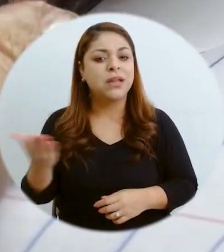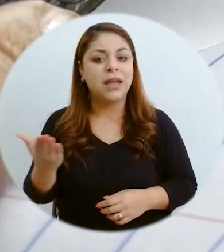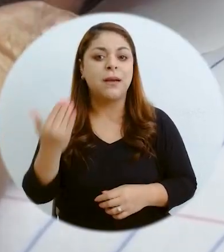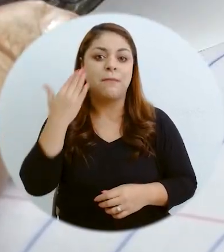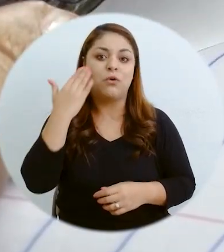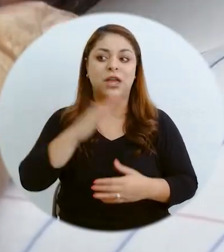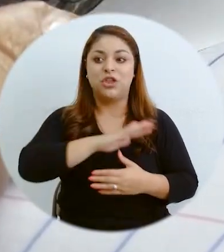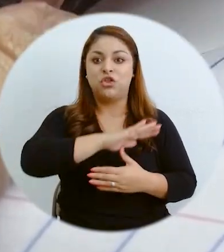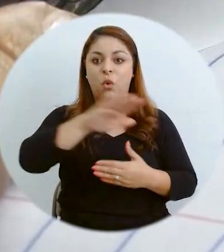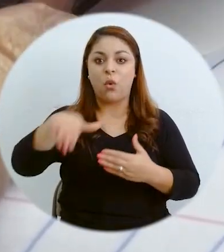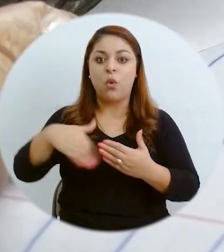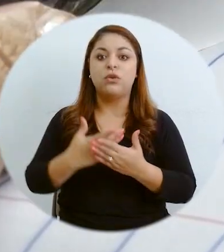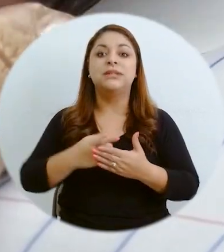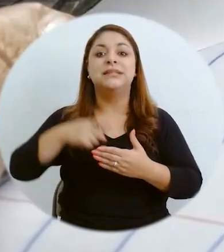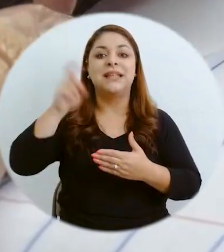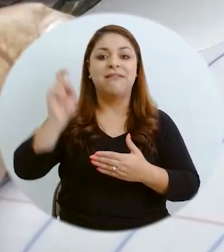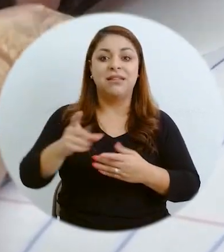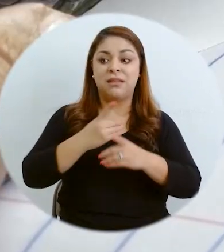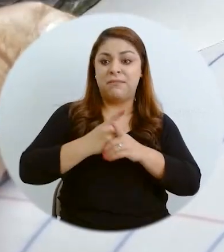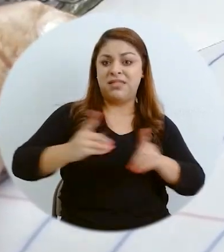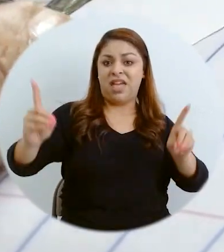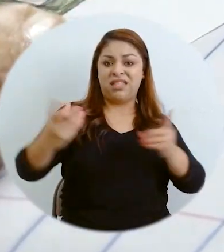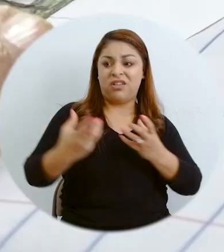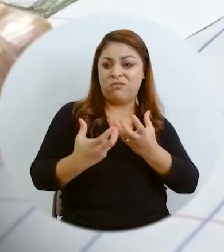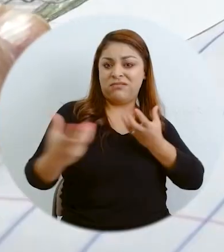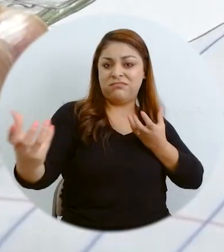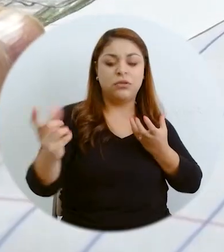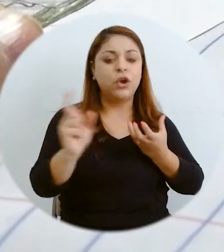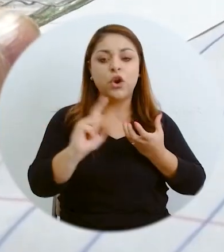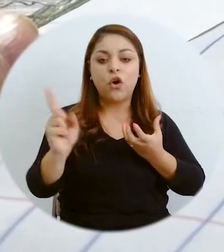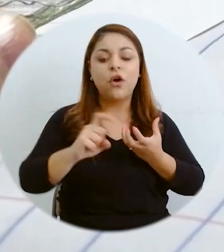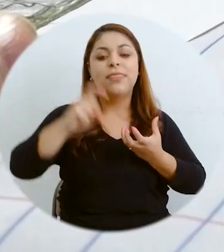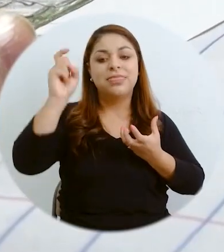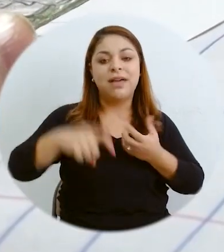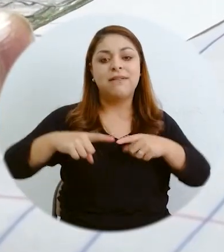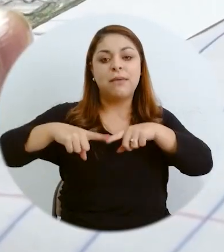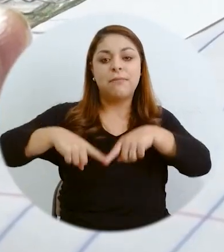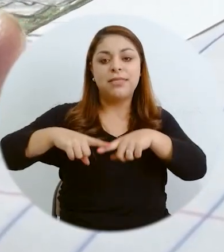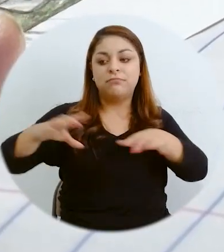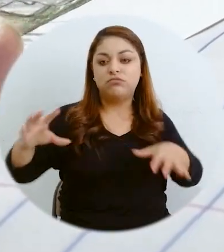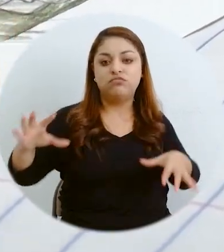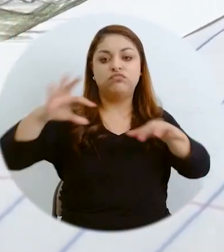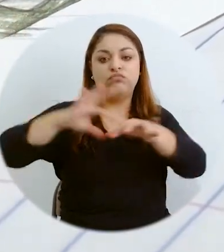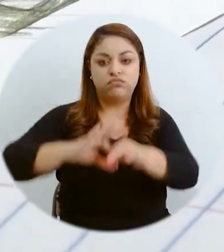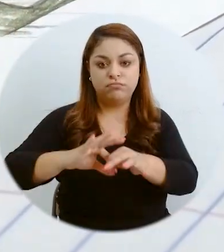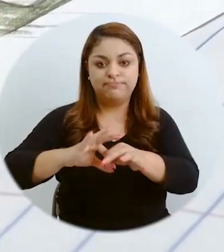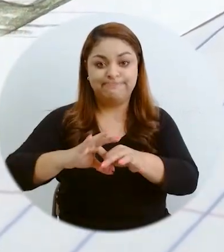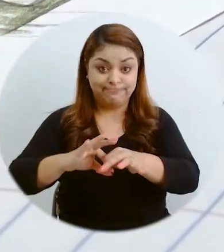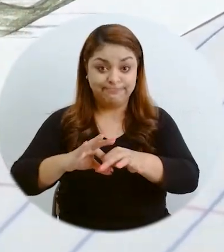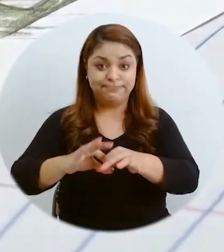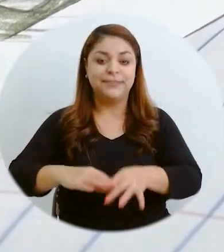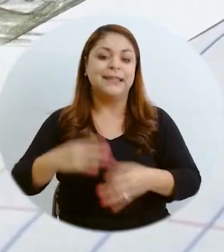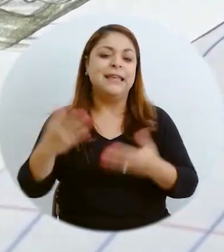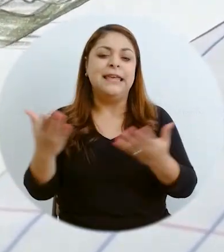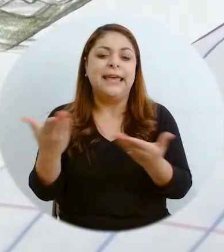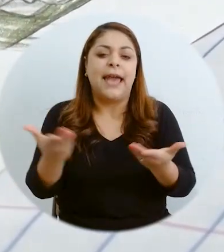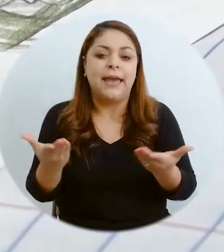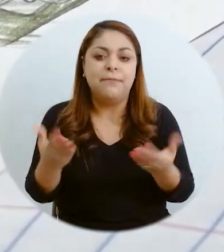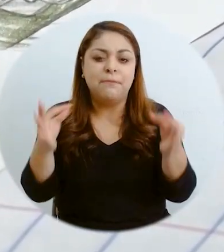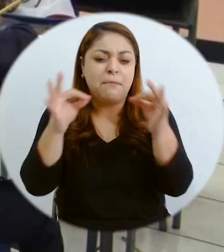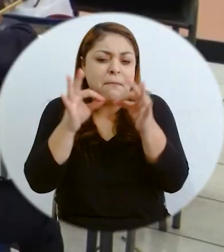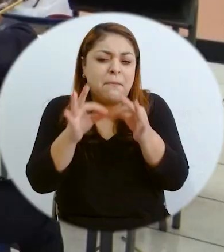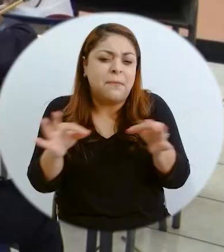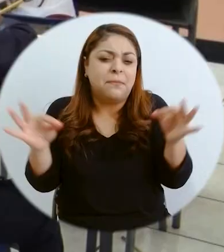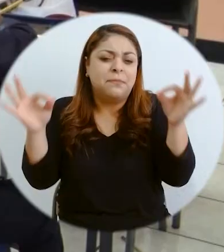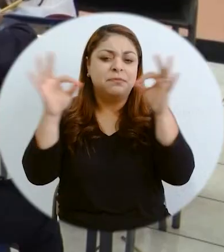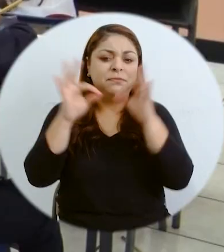Porque todas son interdependientes entre sí. Y hay que empezar por algo que no deberíamos de estar ni tan siquiera conversando, que es la